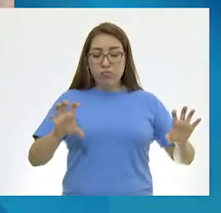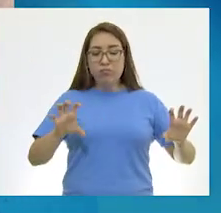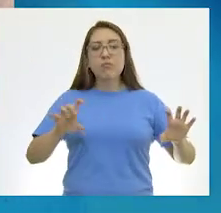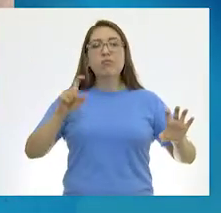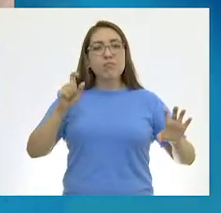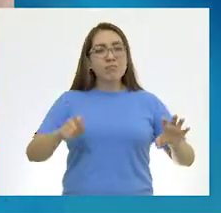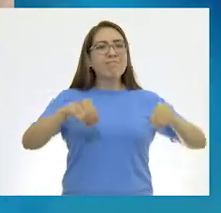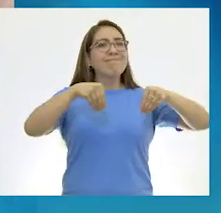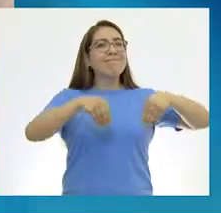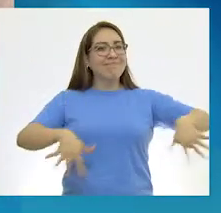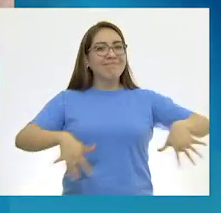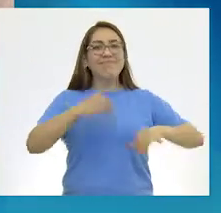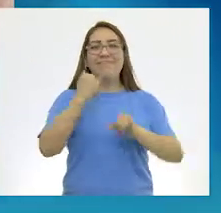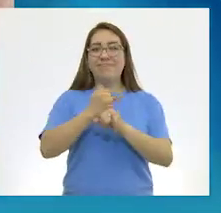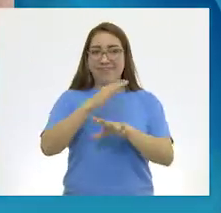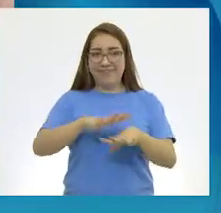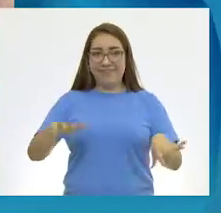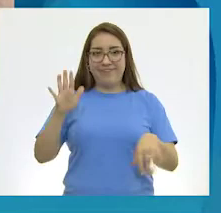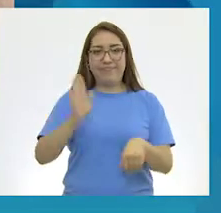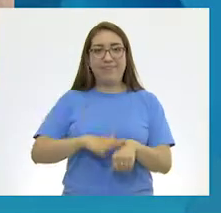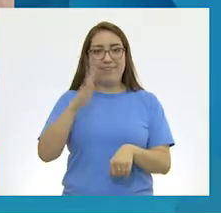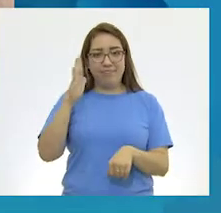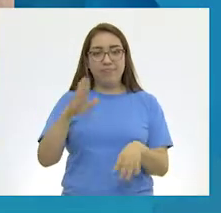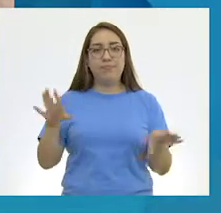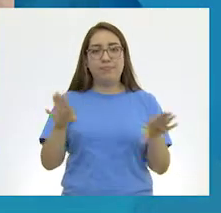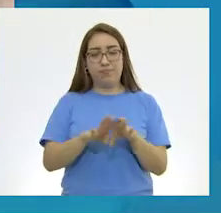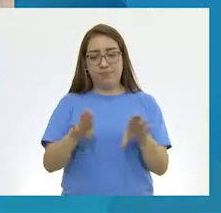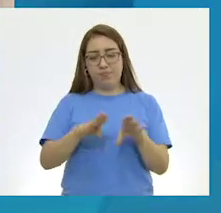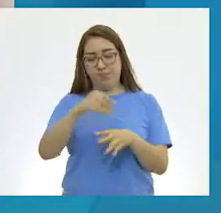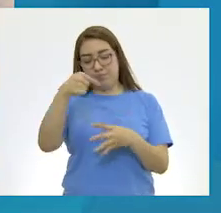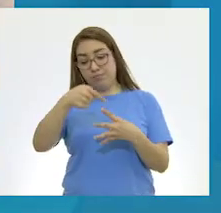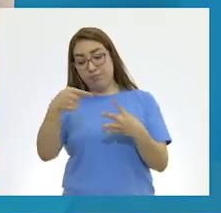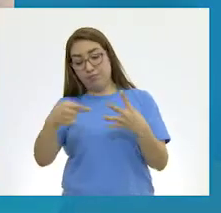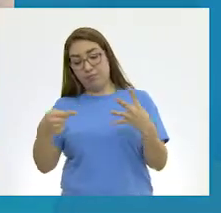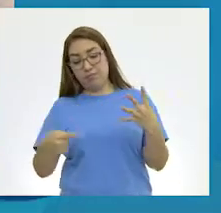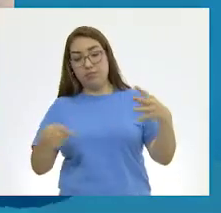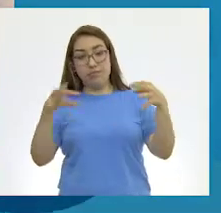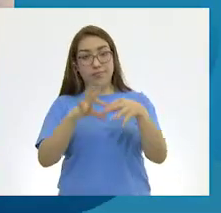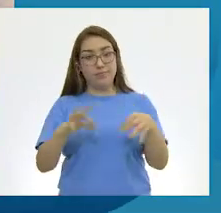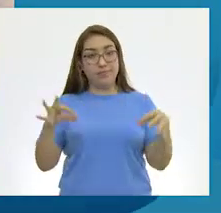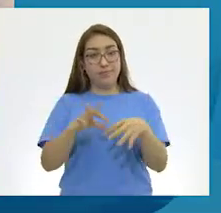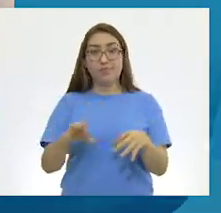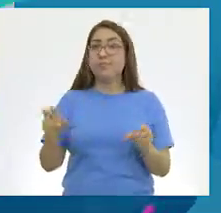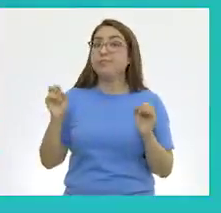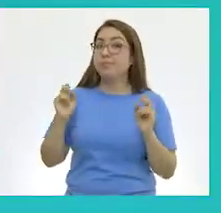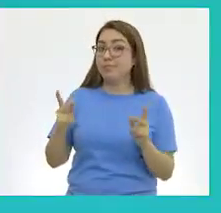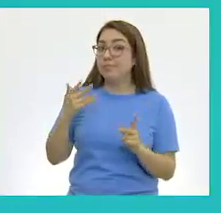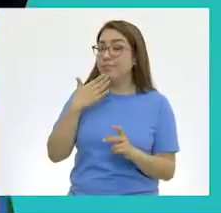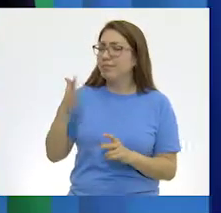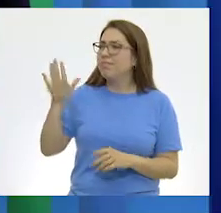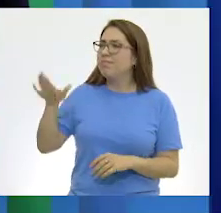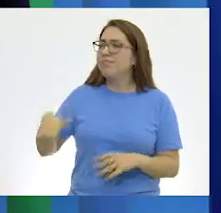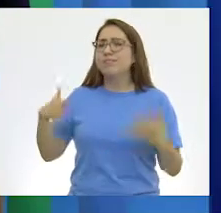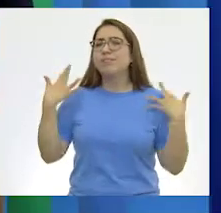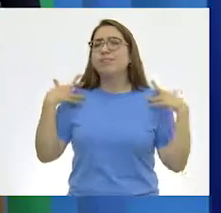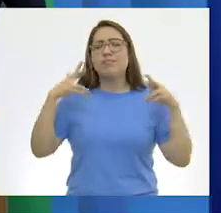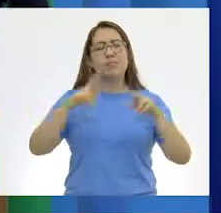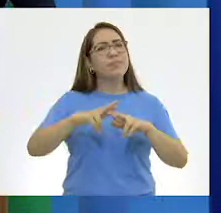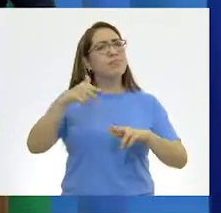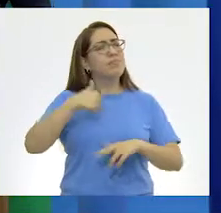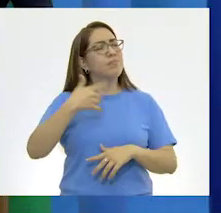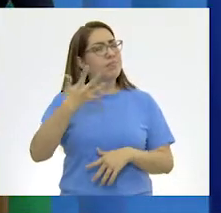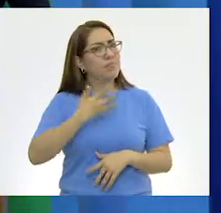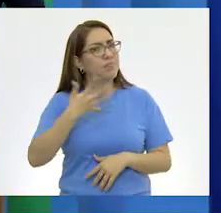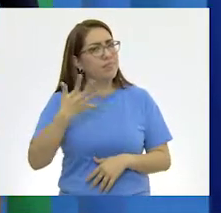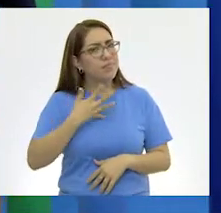de los polinizadores. Abejas, colibríes y murciélagos. Muy bien. Maestra, yo tengo un mapa